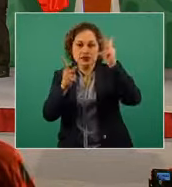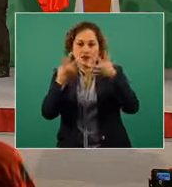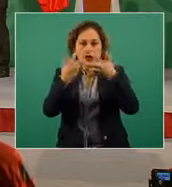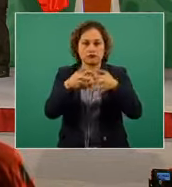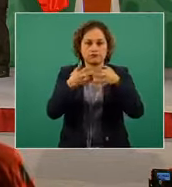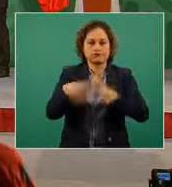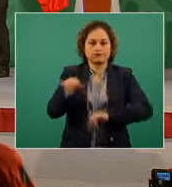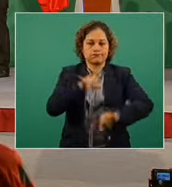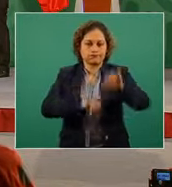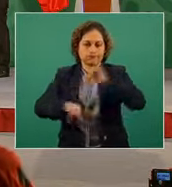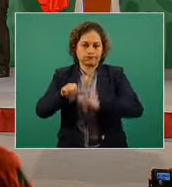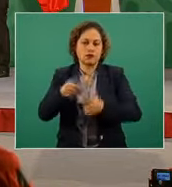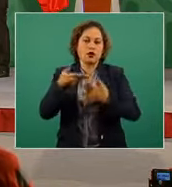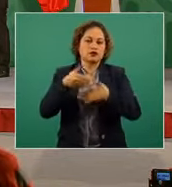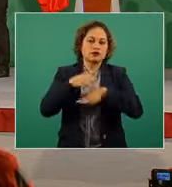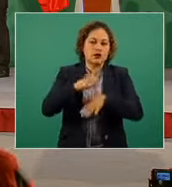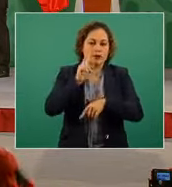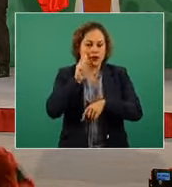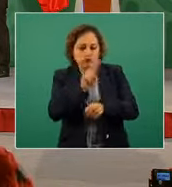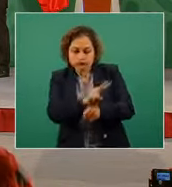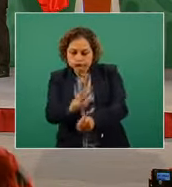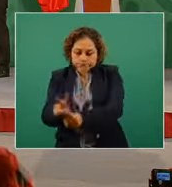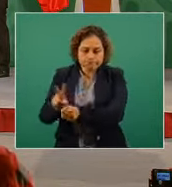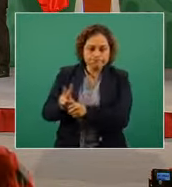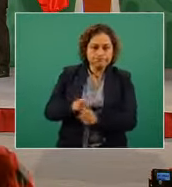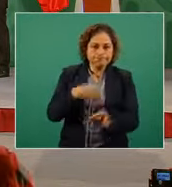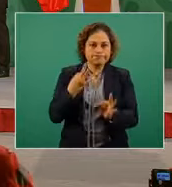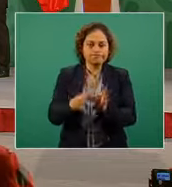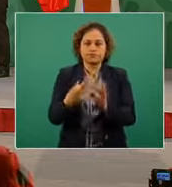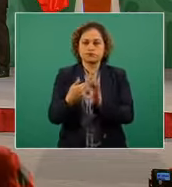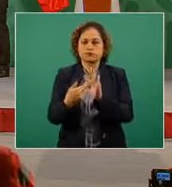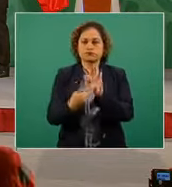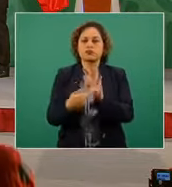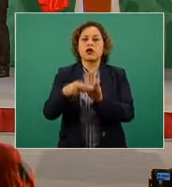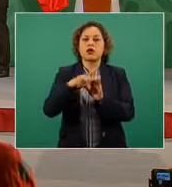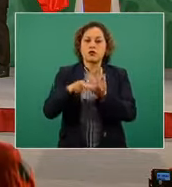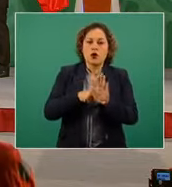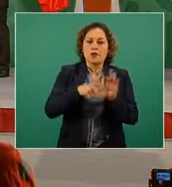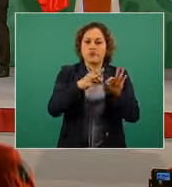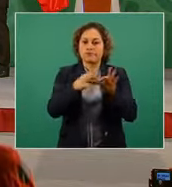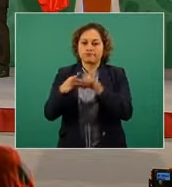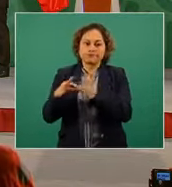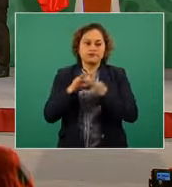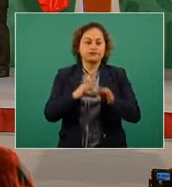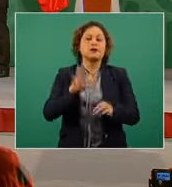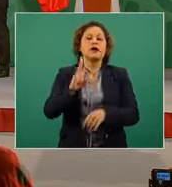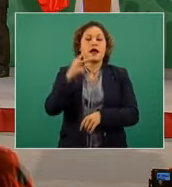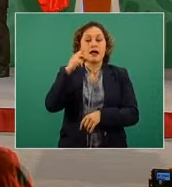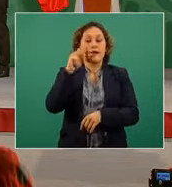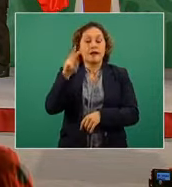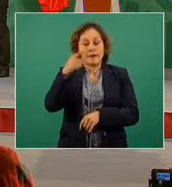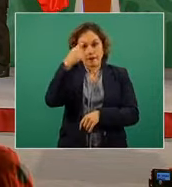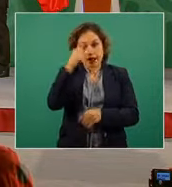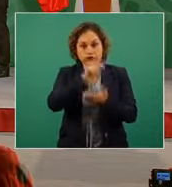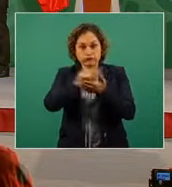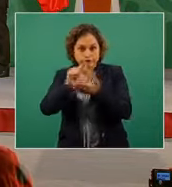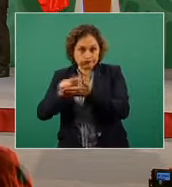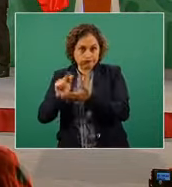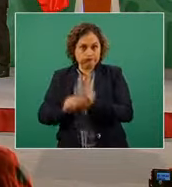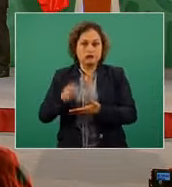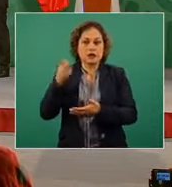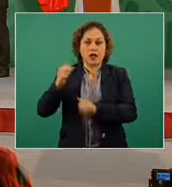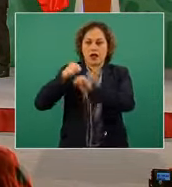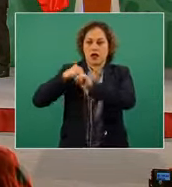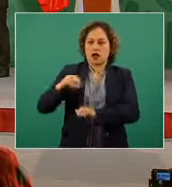sobre condiciones de esterilidad y los equipos necesarios. Están ya muy bien preparados con el auxilio de COFEPRIS, que siempre es